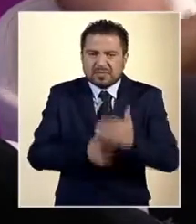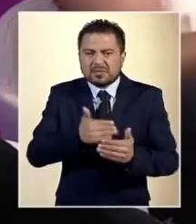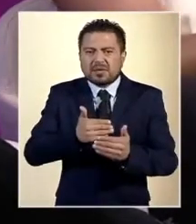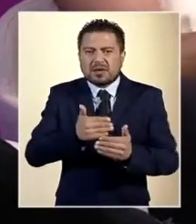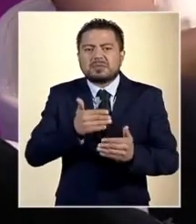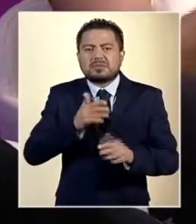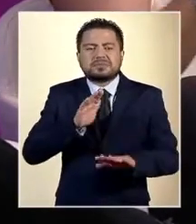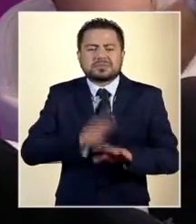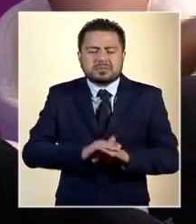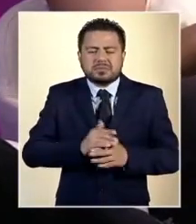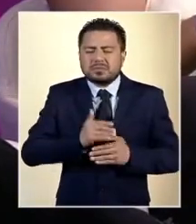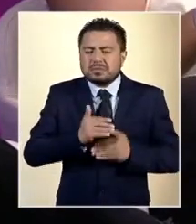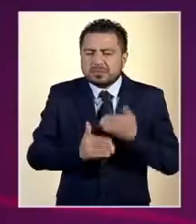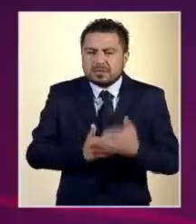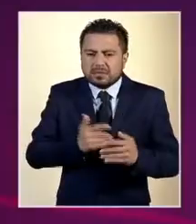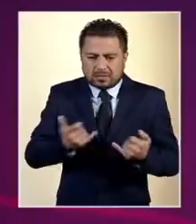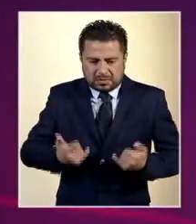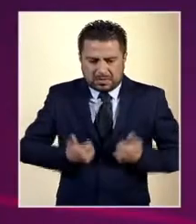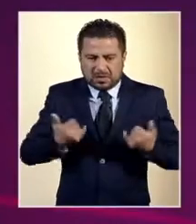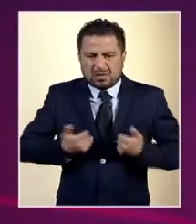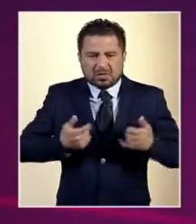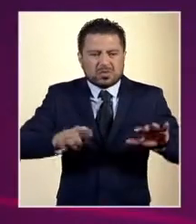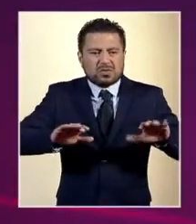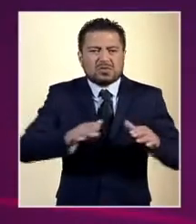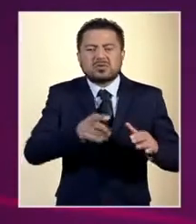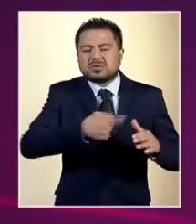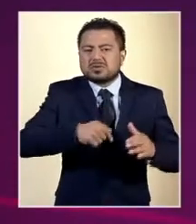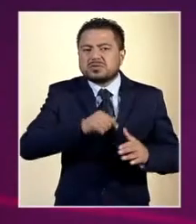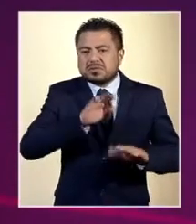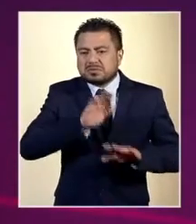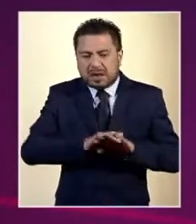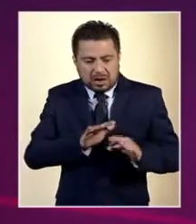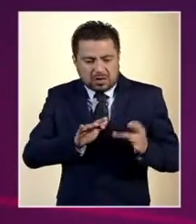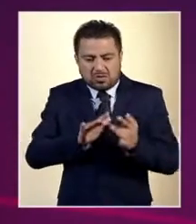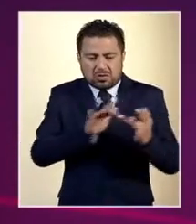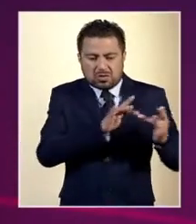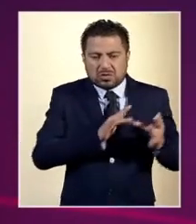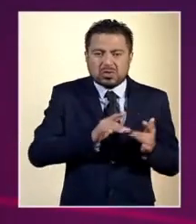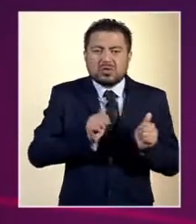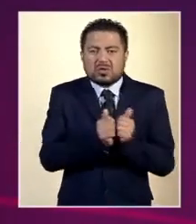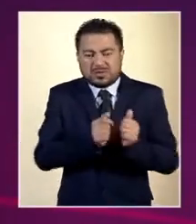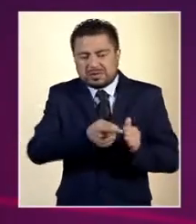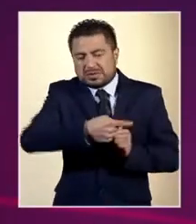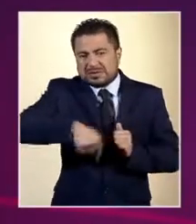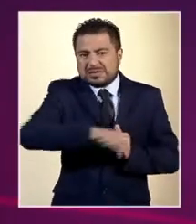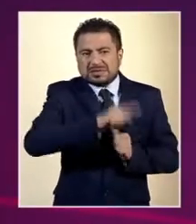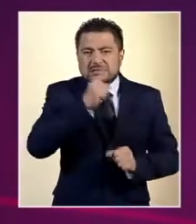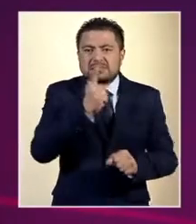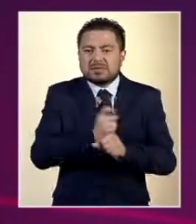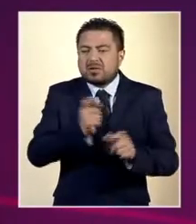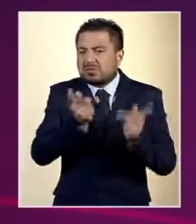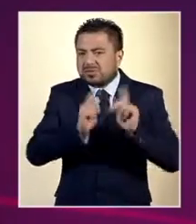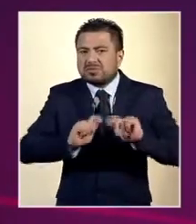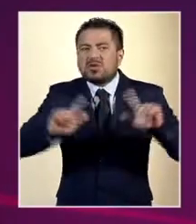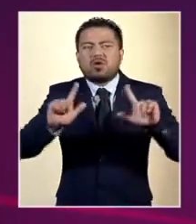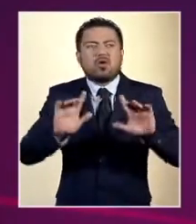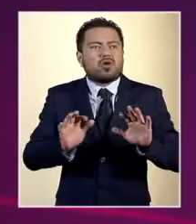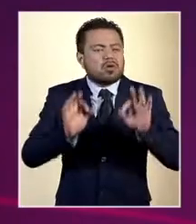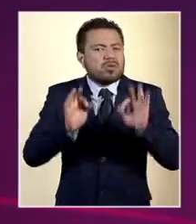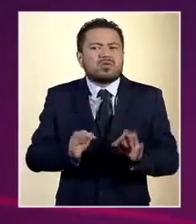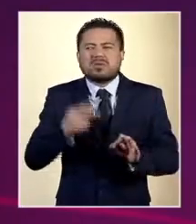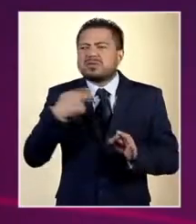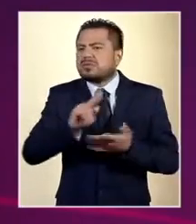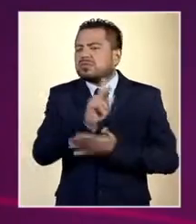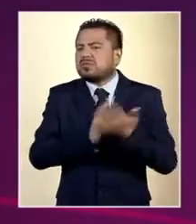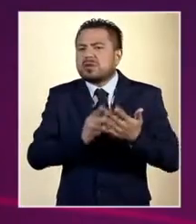sea gradual, donde los chavos, que nosotros entramos en contacto con ellos en nuestro primer programa, el original, que se